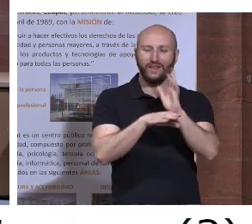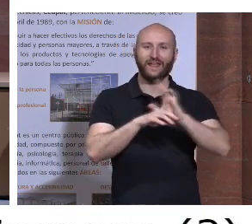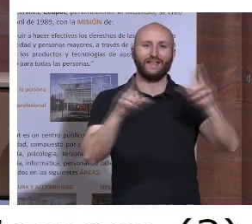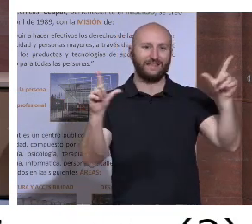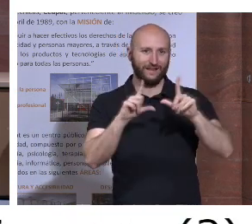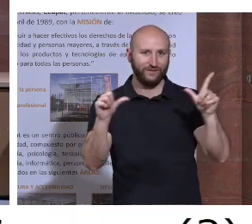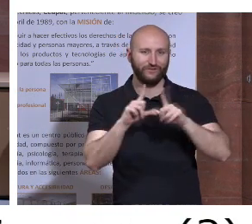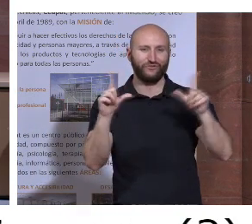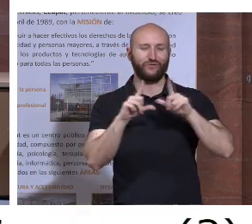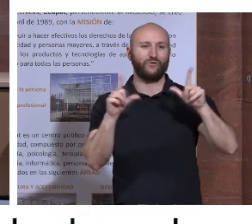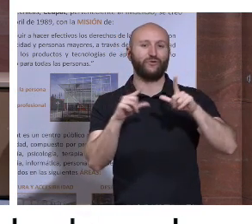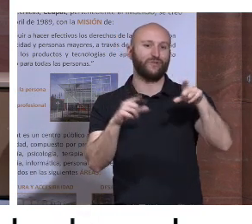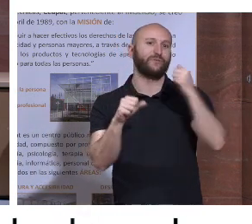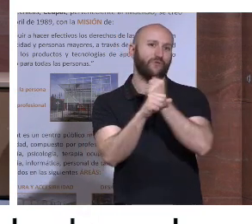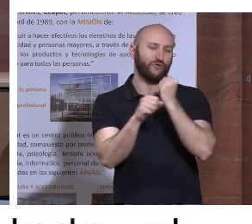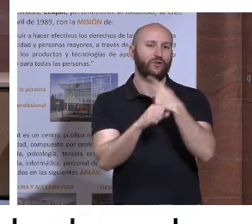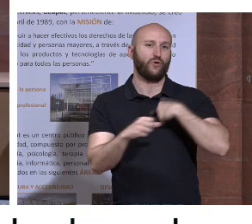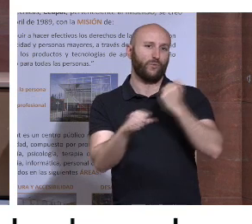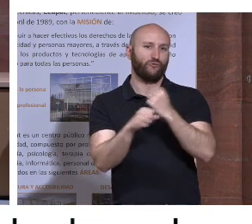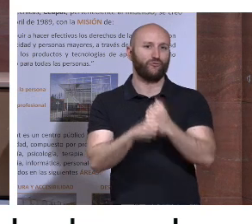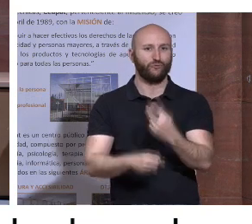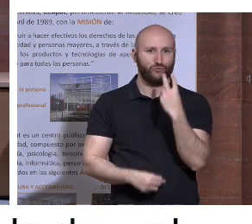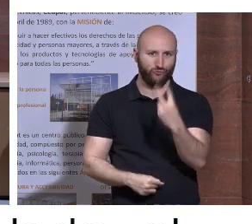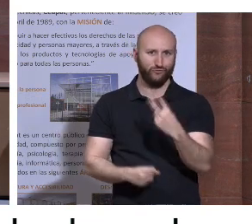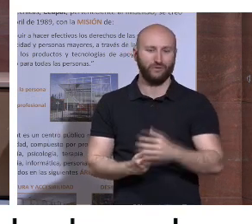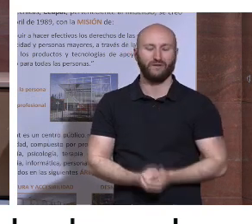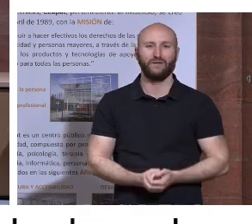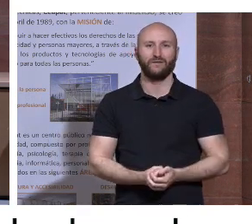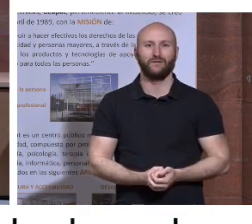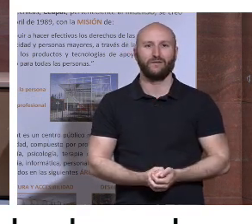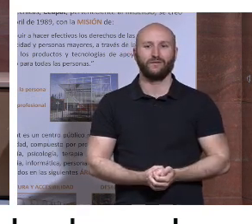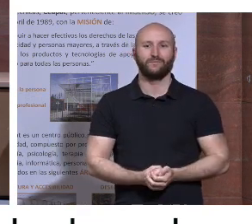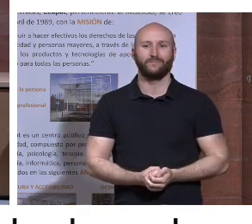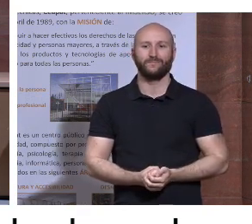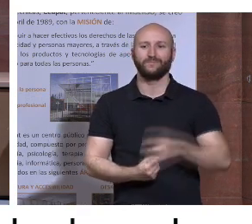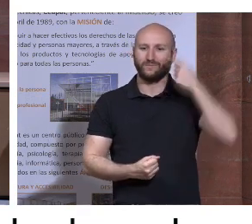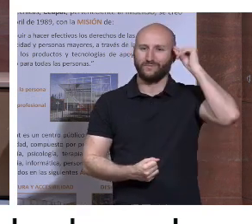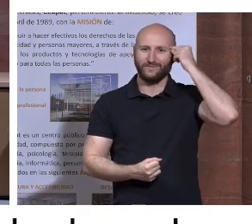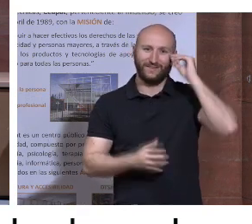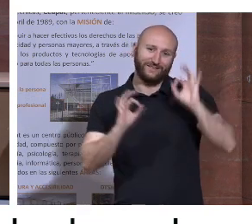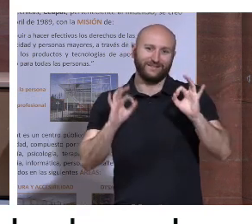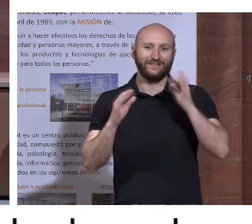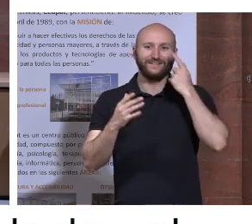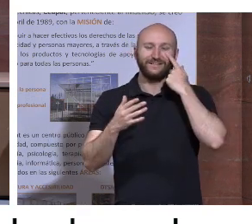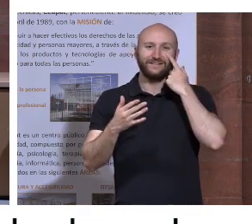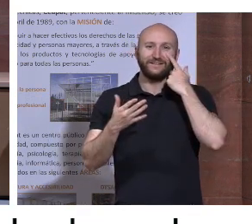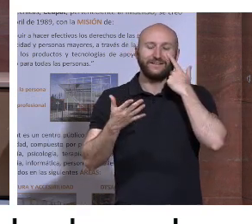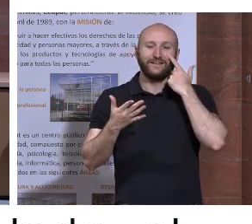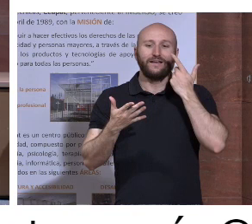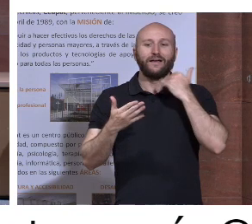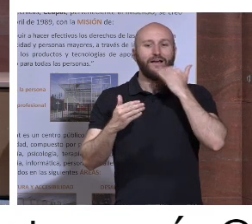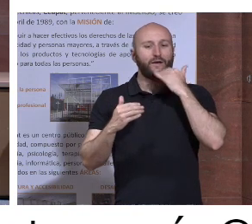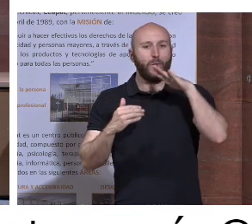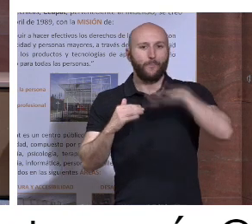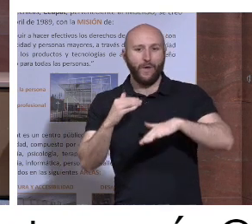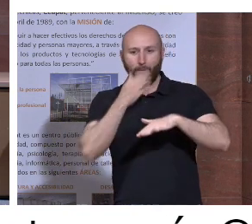televisión, que es mi otra profesión. Yo tengo dos profesiones, ¿sabes? Yo estoy así. O sea, además de sordo, bajo